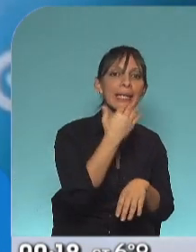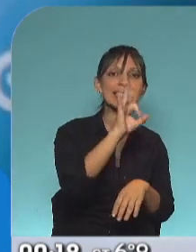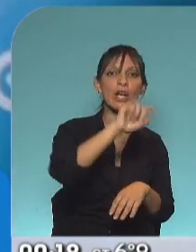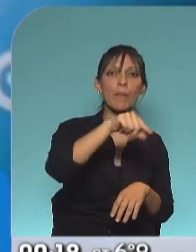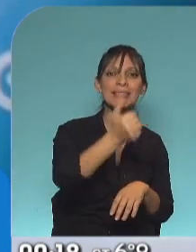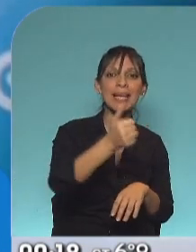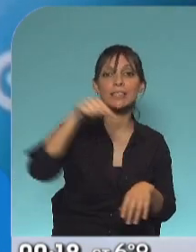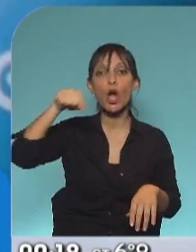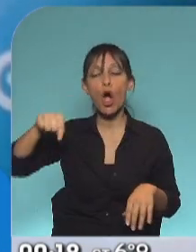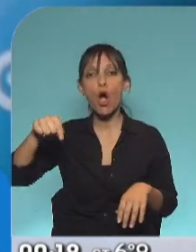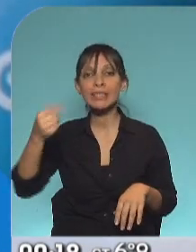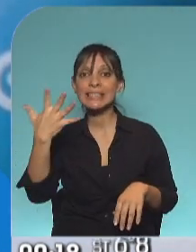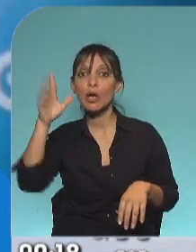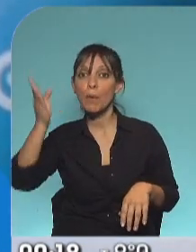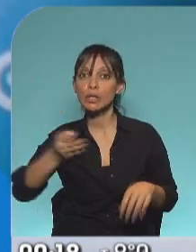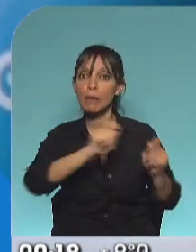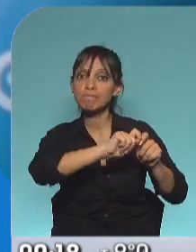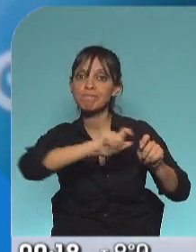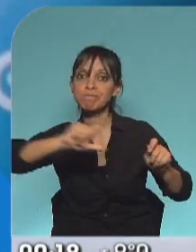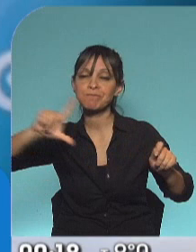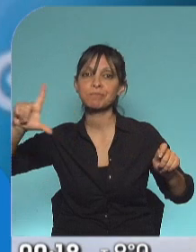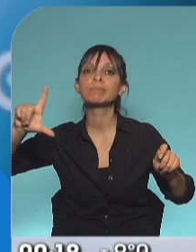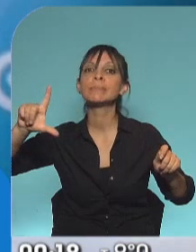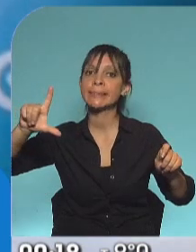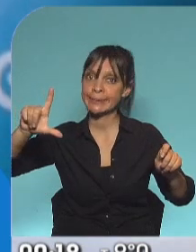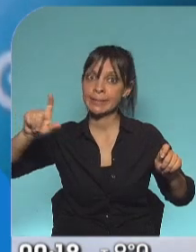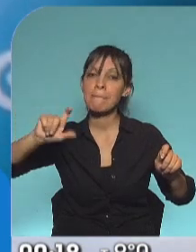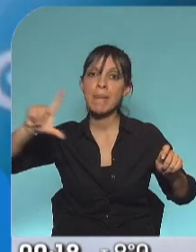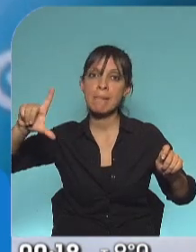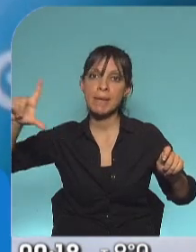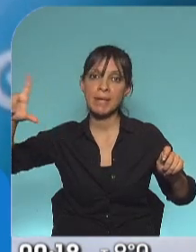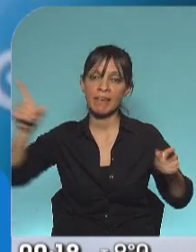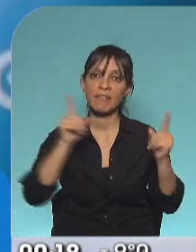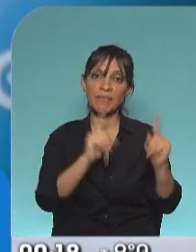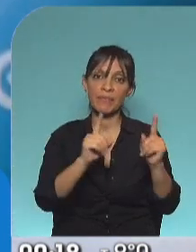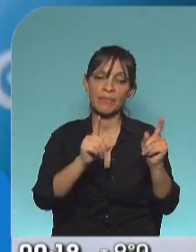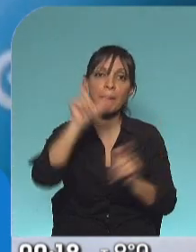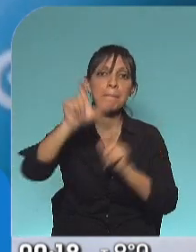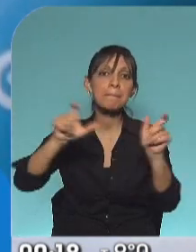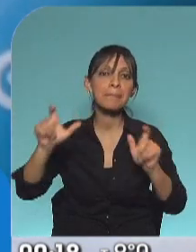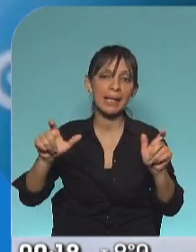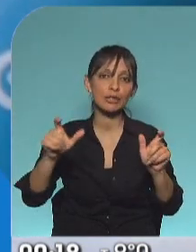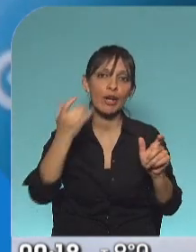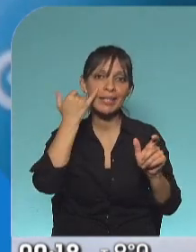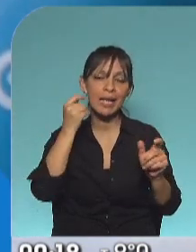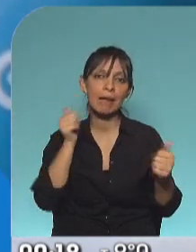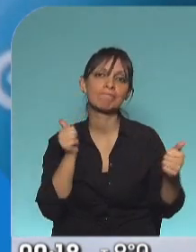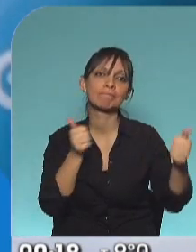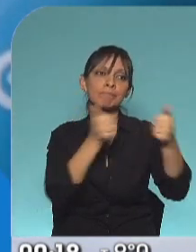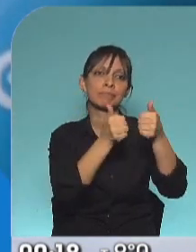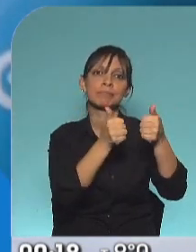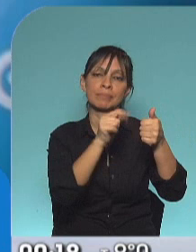hoy, que tenemos 5%, está aumentando, por supuesto, la prevalencia de personas que han tenido contacto con